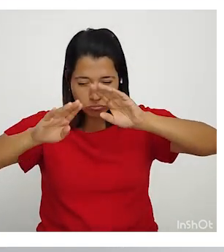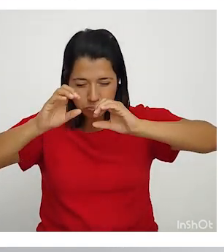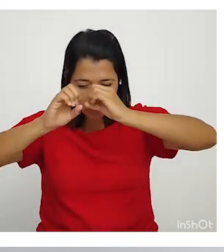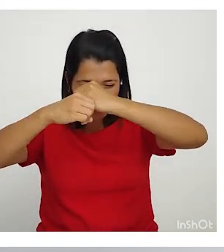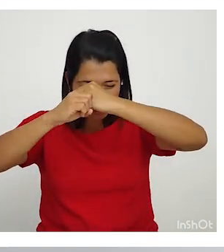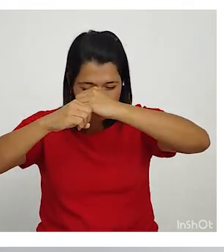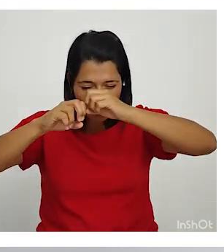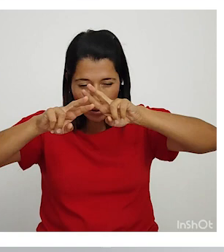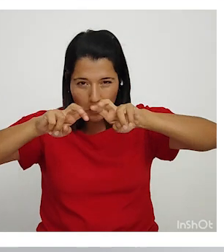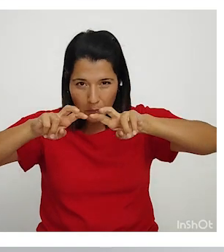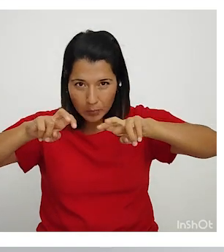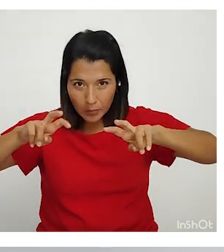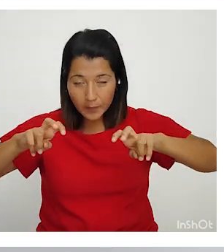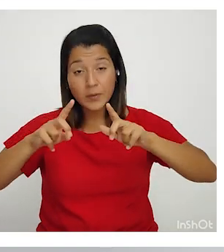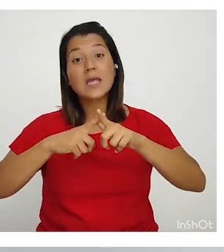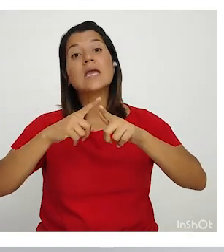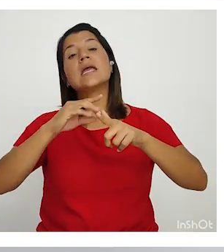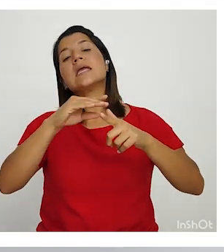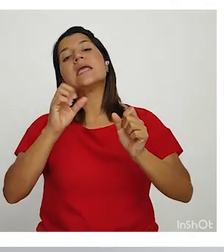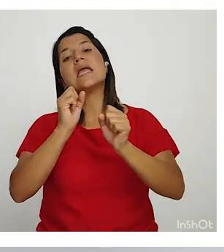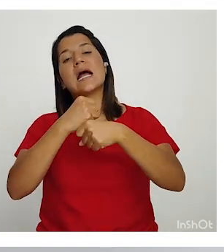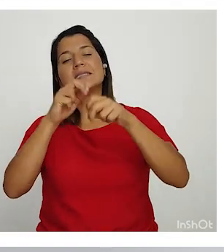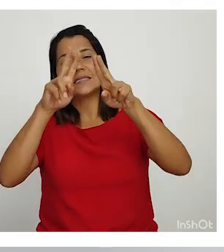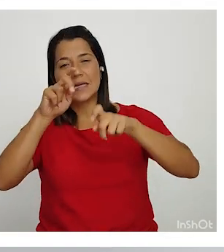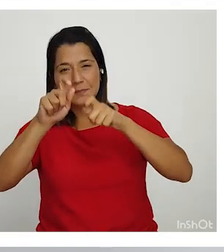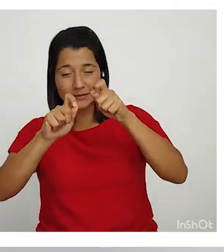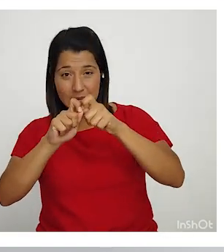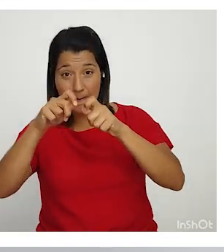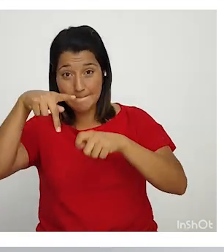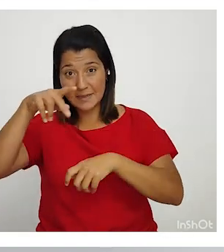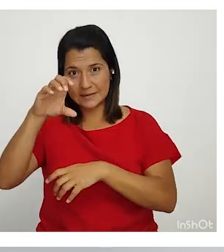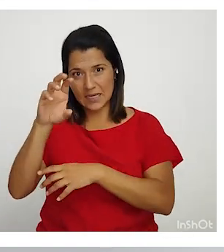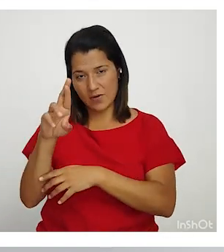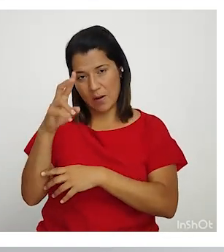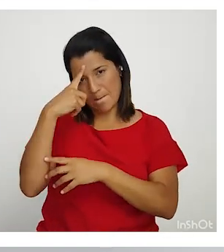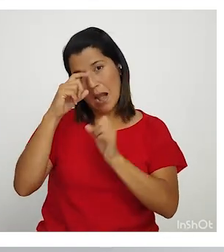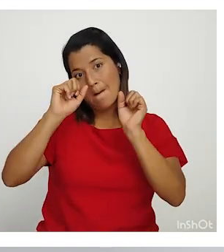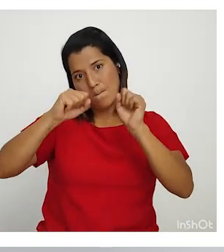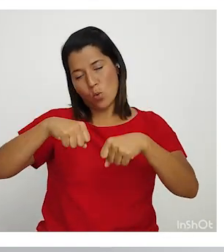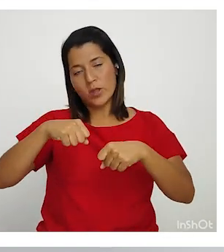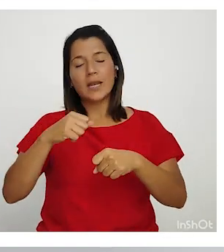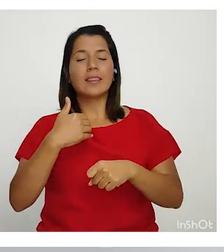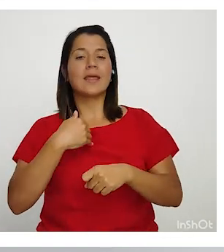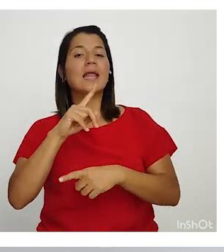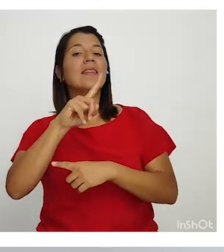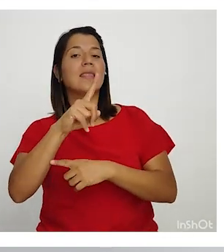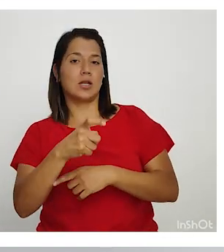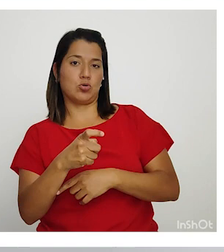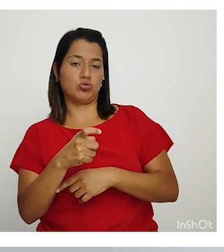PCR y poder hacer el diagnóstico definitivo, ¿verdad? Eso le llamamos confirmación por laboratorio.